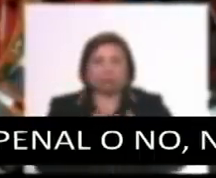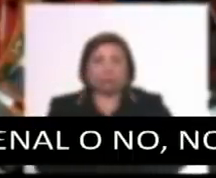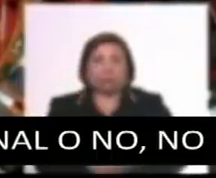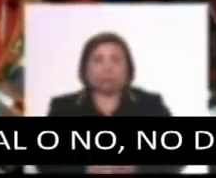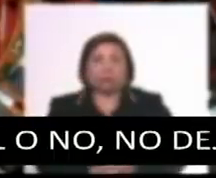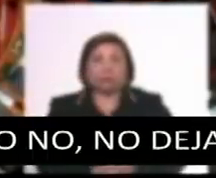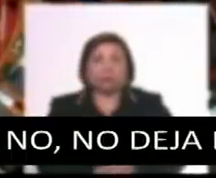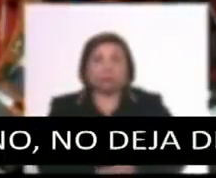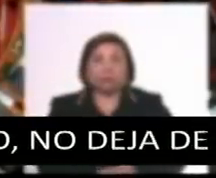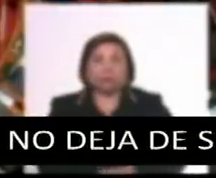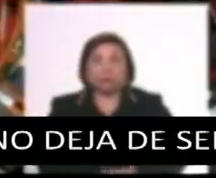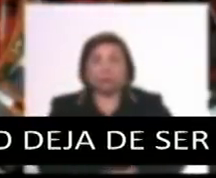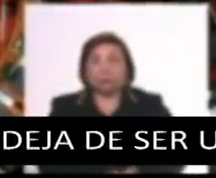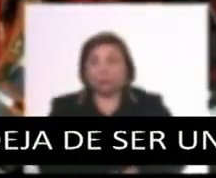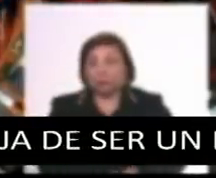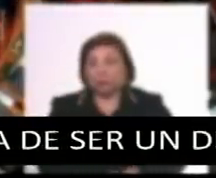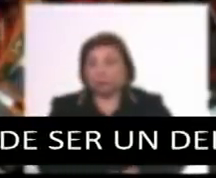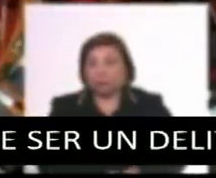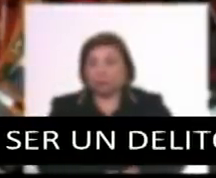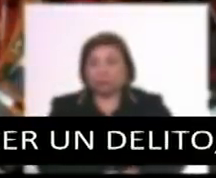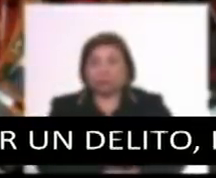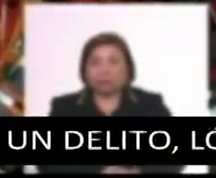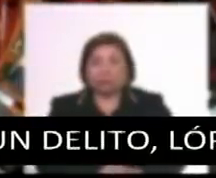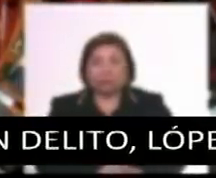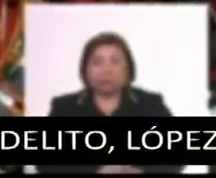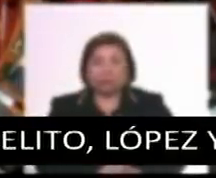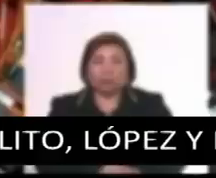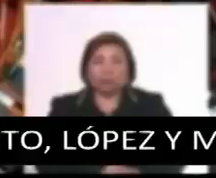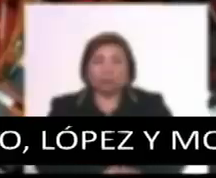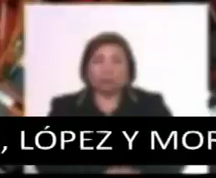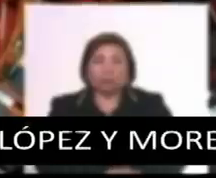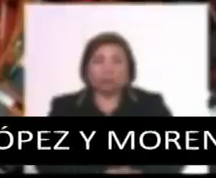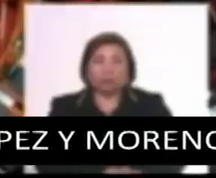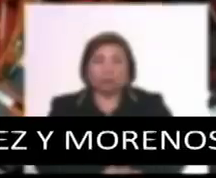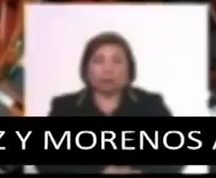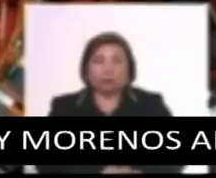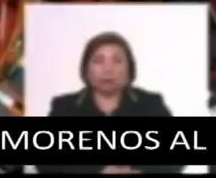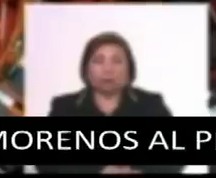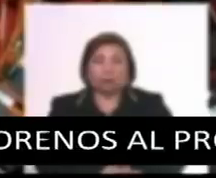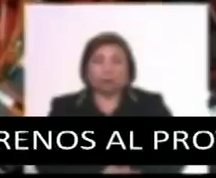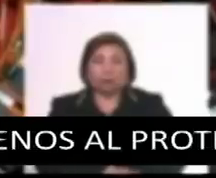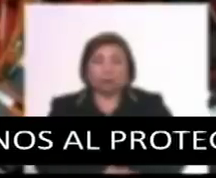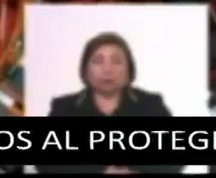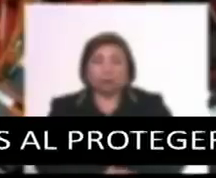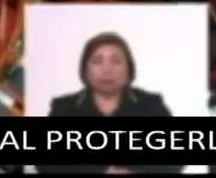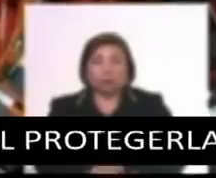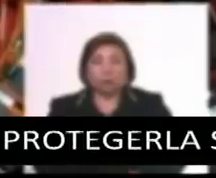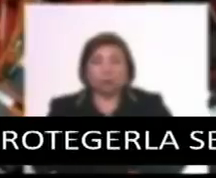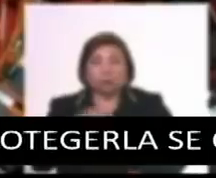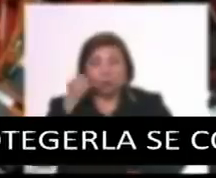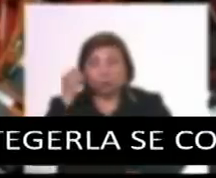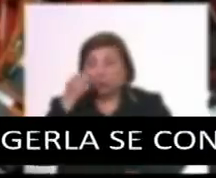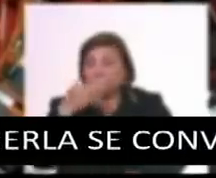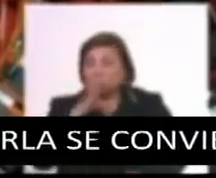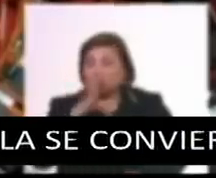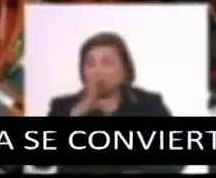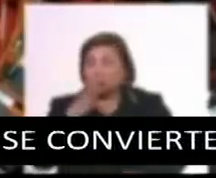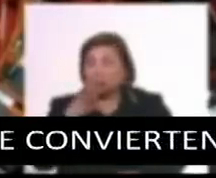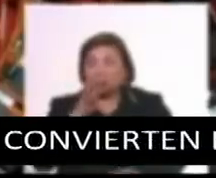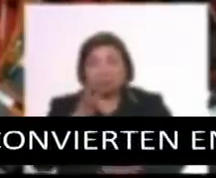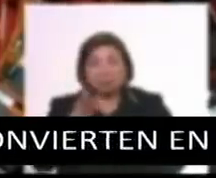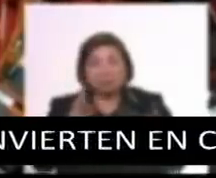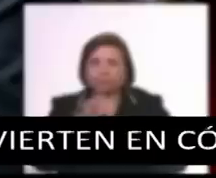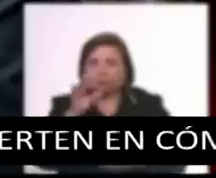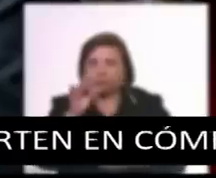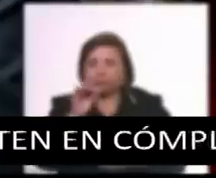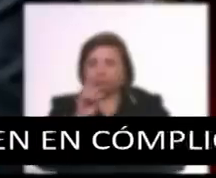cometí ningún delito de conspiración, es el Congreso quien ha conspirado y otras instituciones con la finalidad de armar un plan sobre